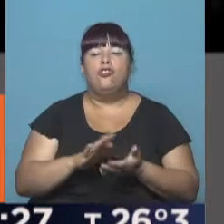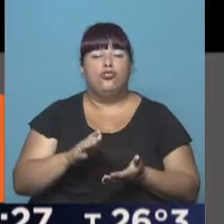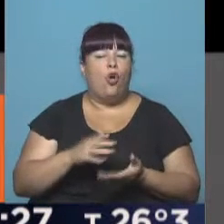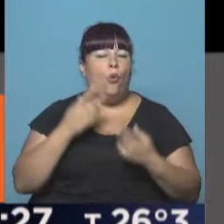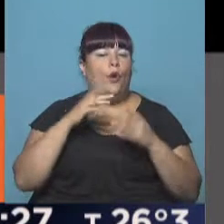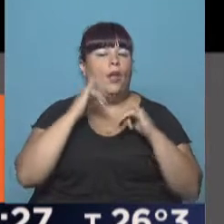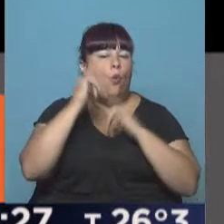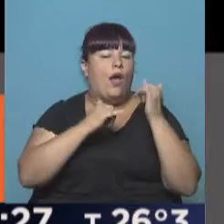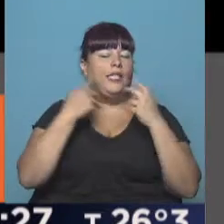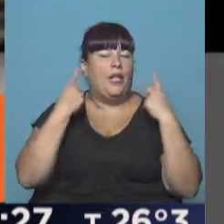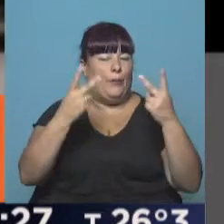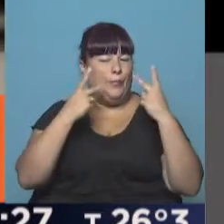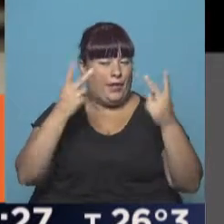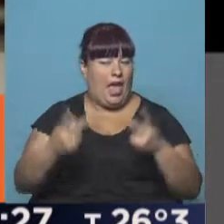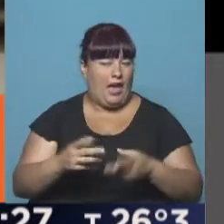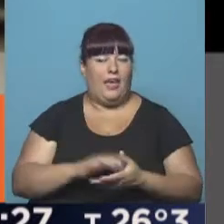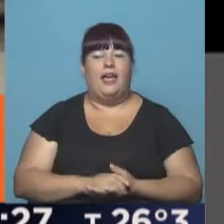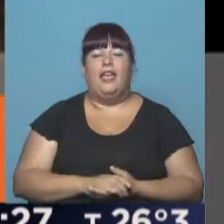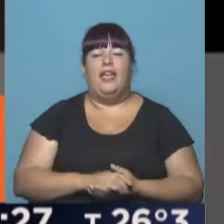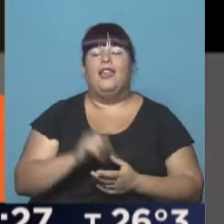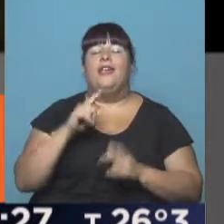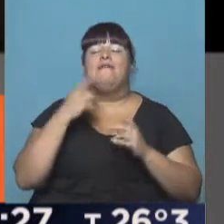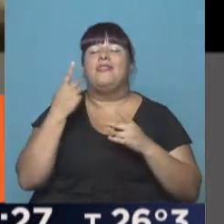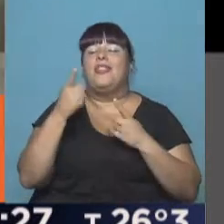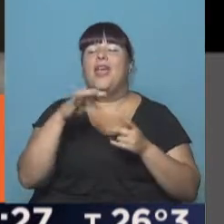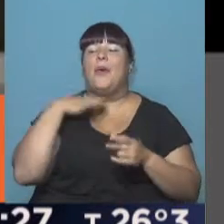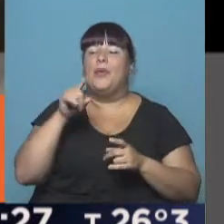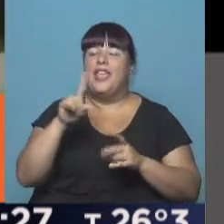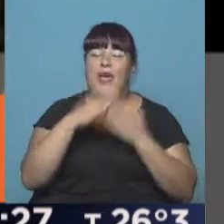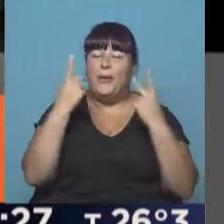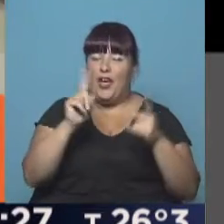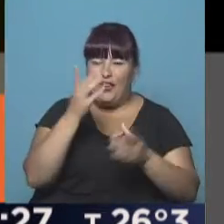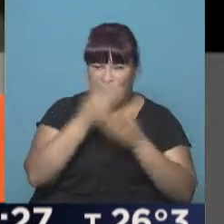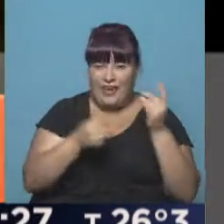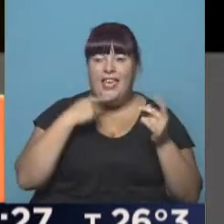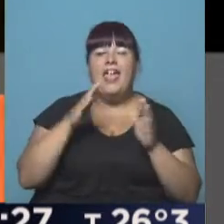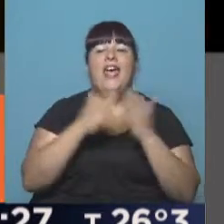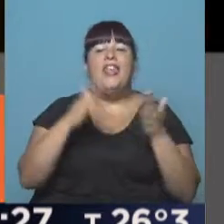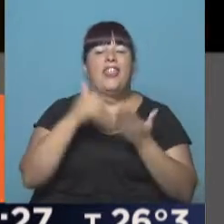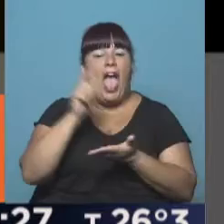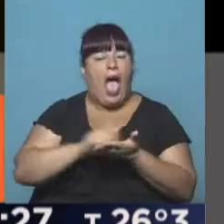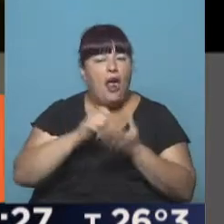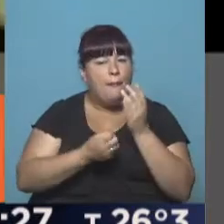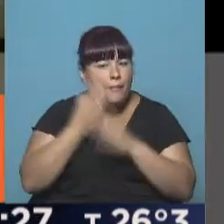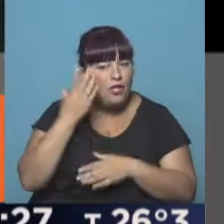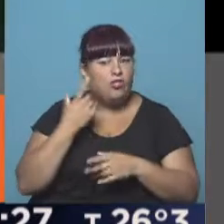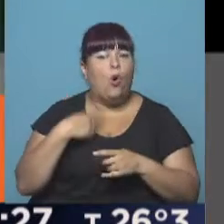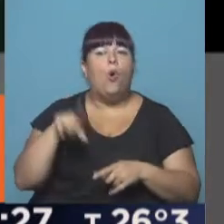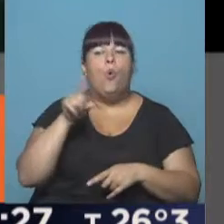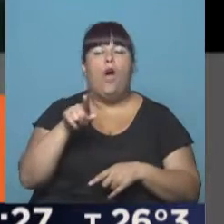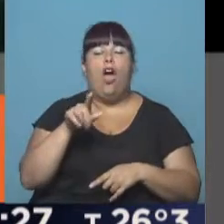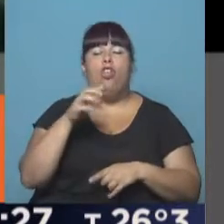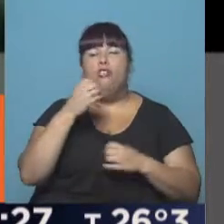de viaje de Ricardo, los diarios de viaje, los diarios de vida de Ricardo Piglia, diarios que comenzó a escribir a partir de